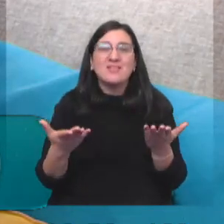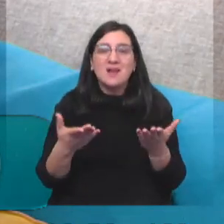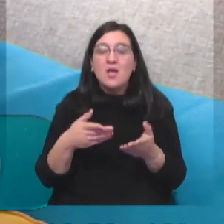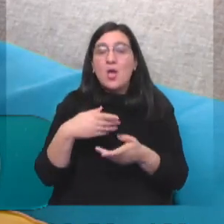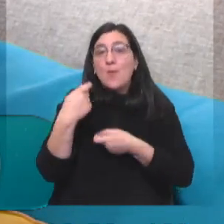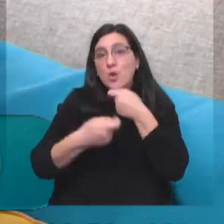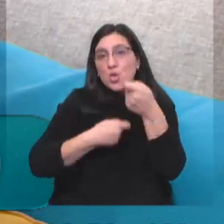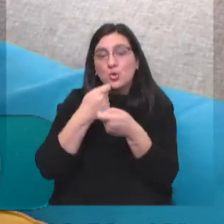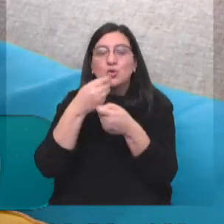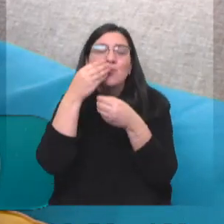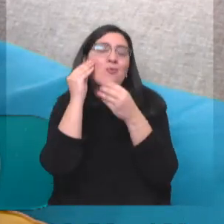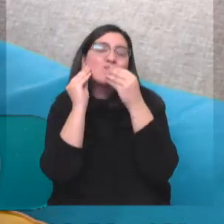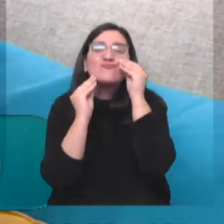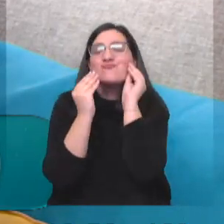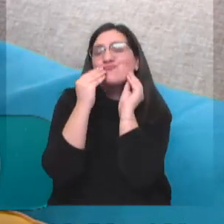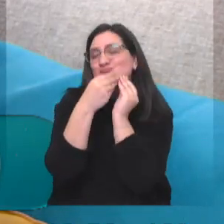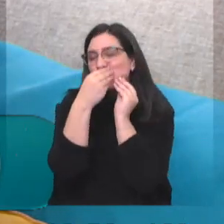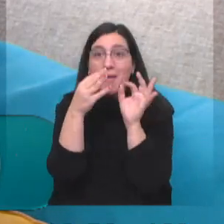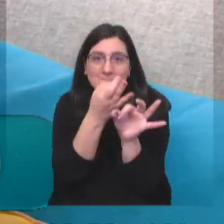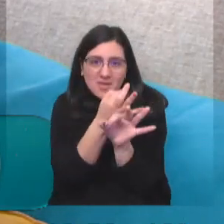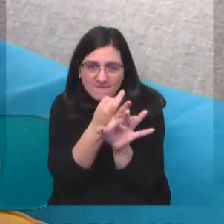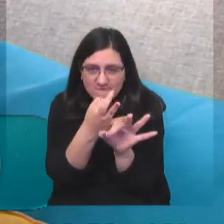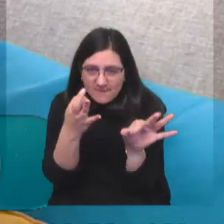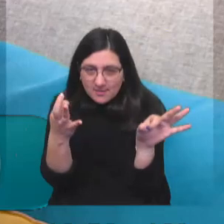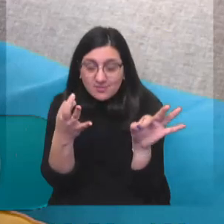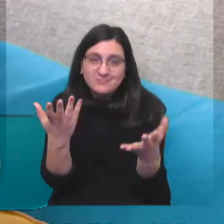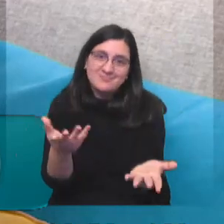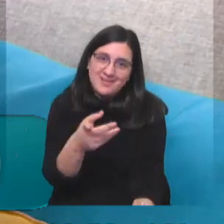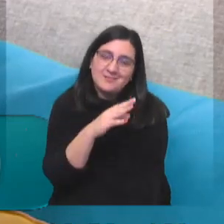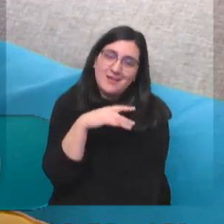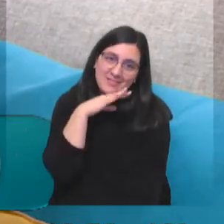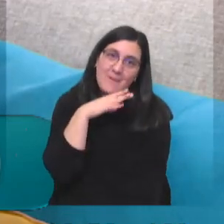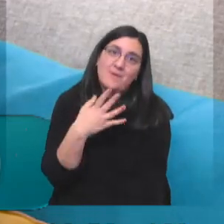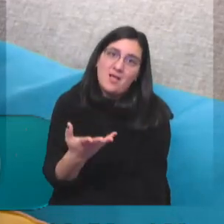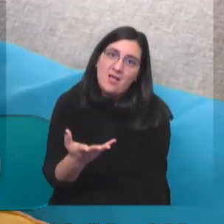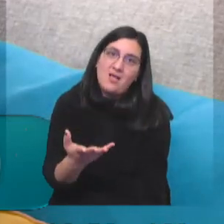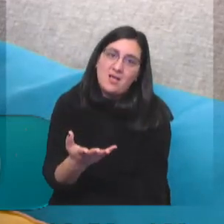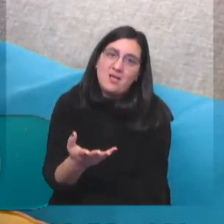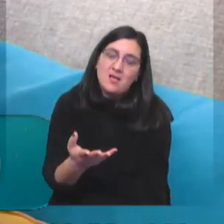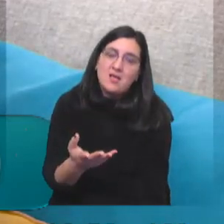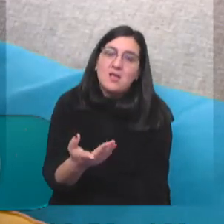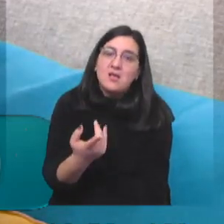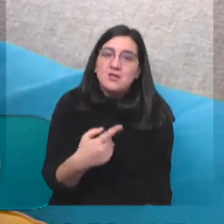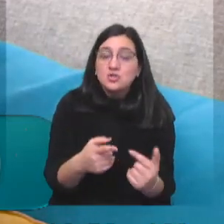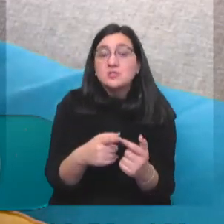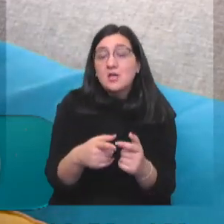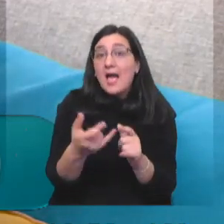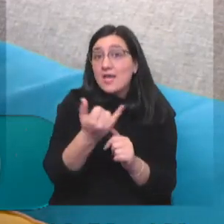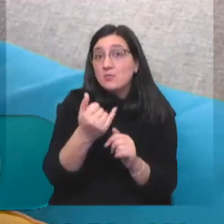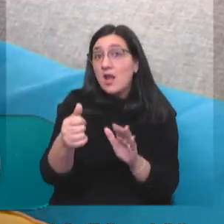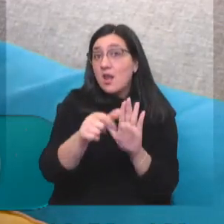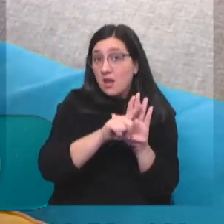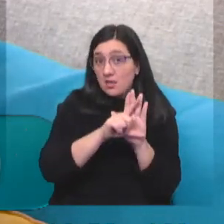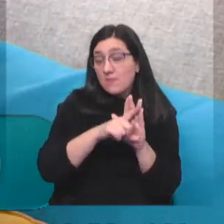de cosmetología, porque eso se daba mucho. Claro, es una estafa, básicamente, claro. ¿No? Entonces hay como una regulación.